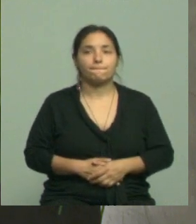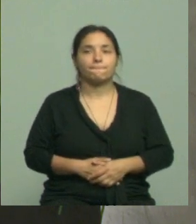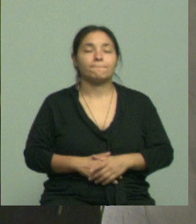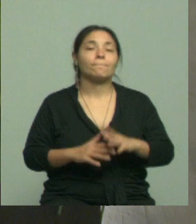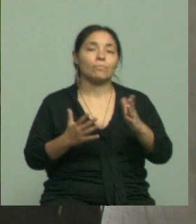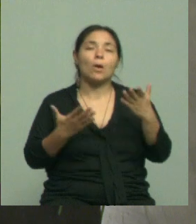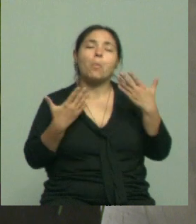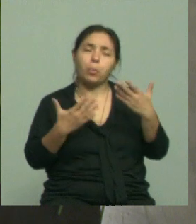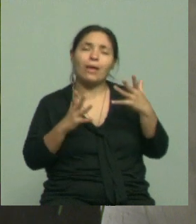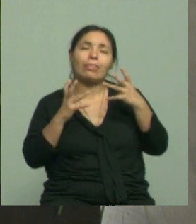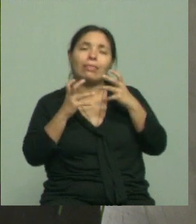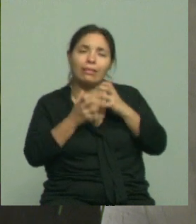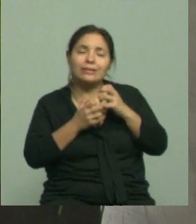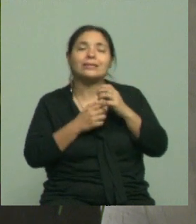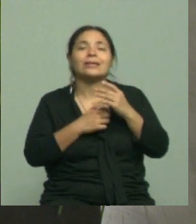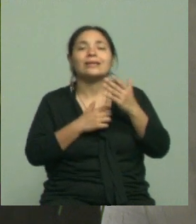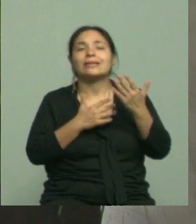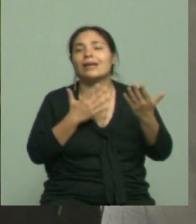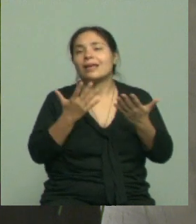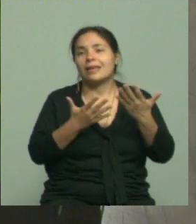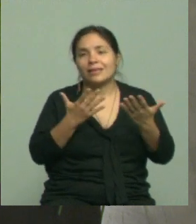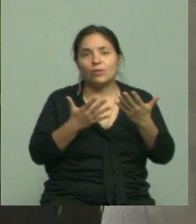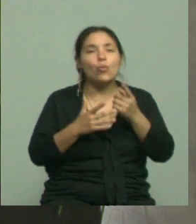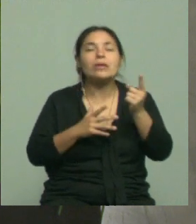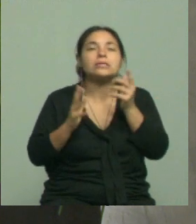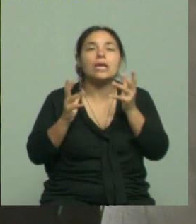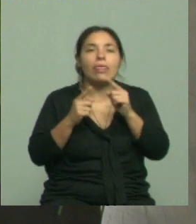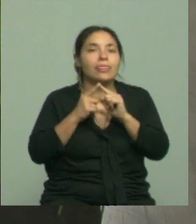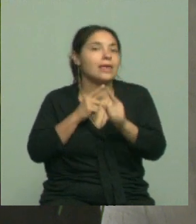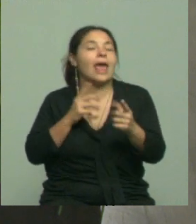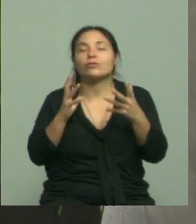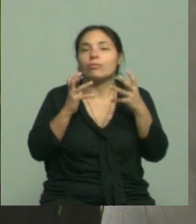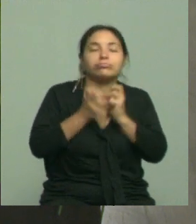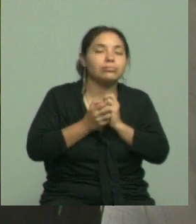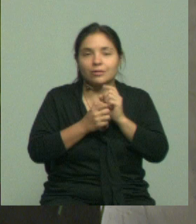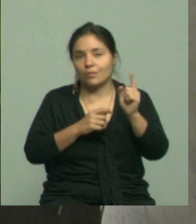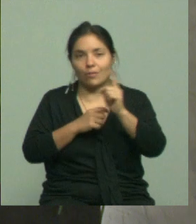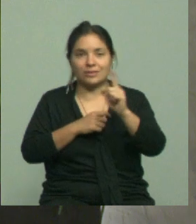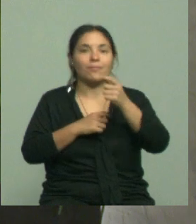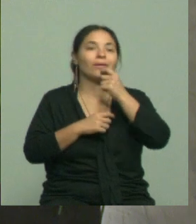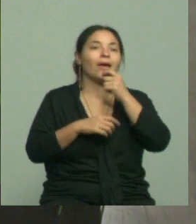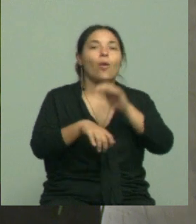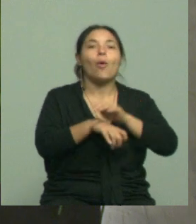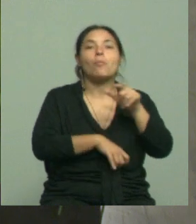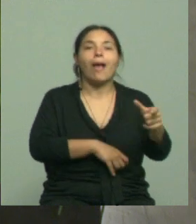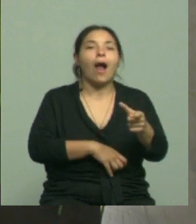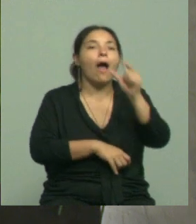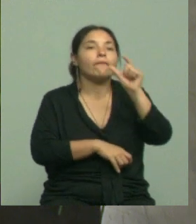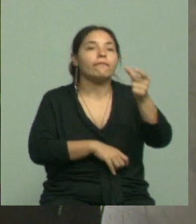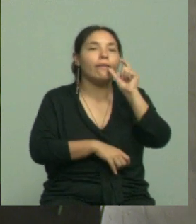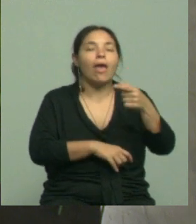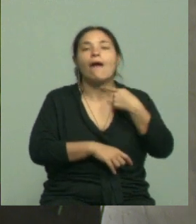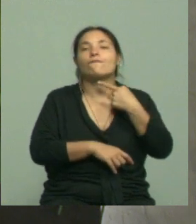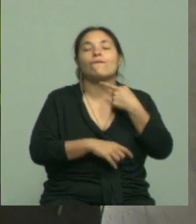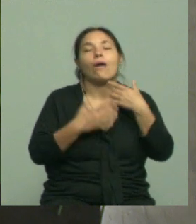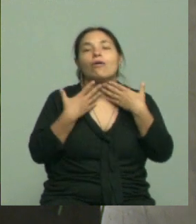Nos pueden afectar en la medida, no va a ser una afectación directa. No es que porque tomamos café nos va a